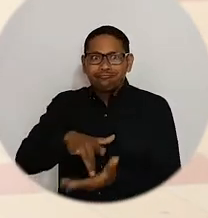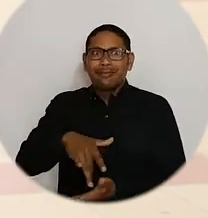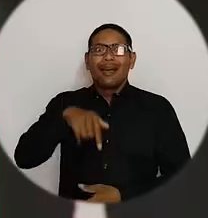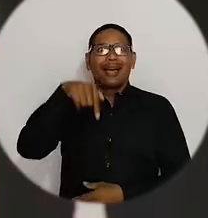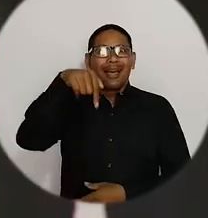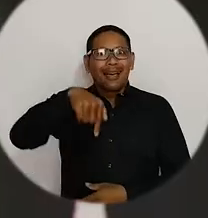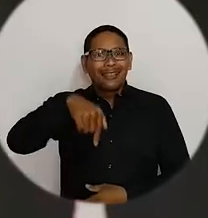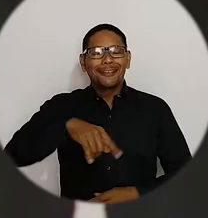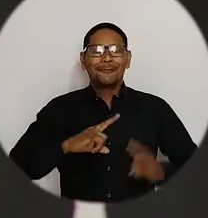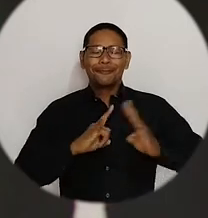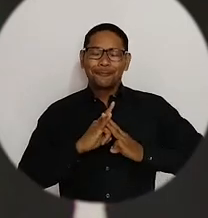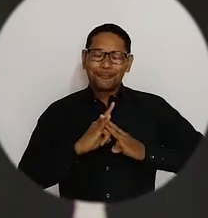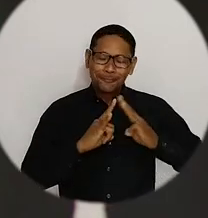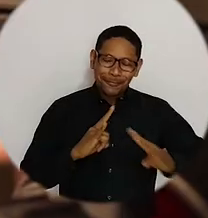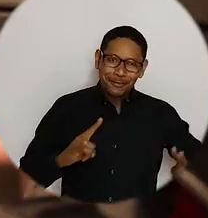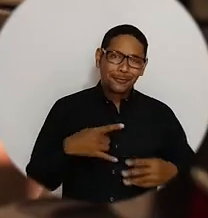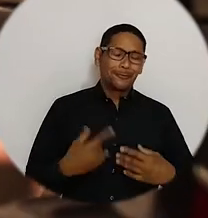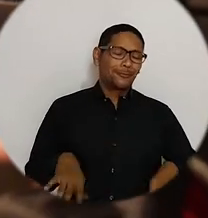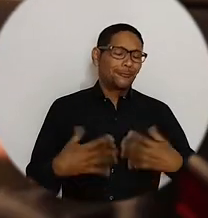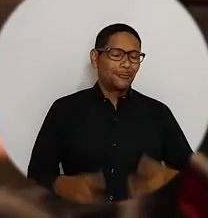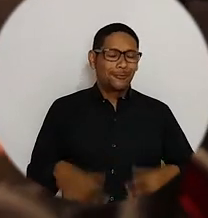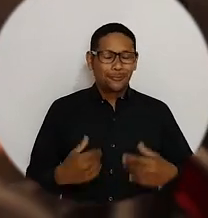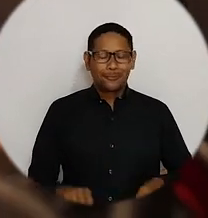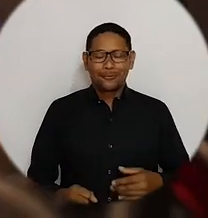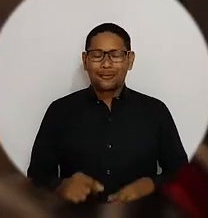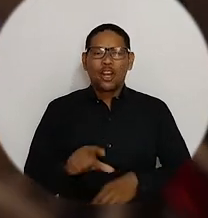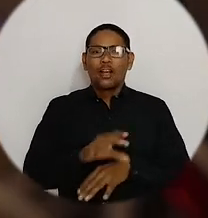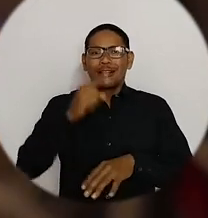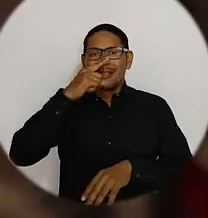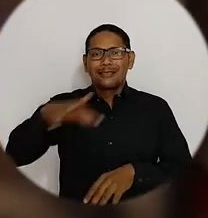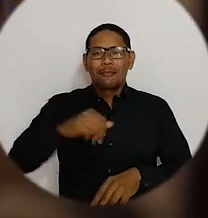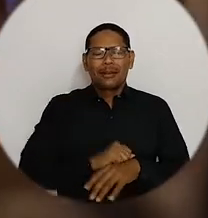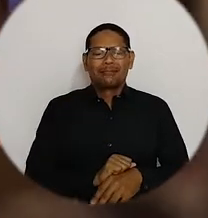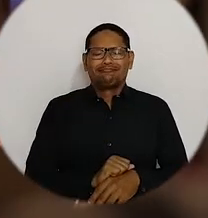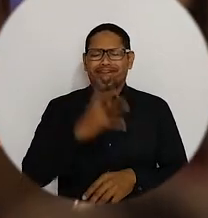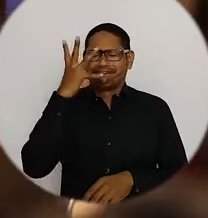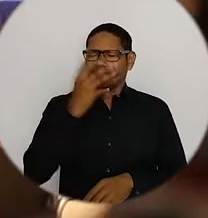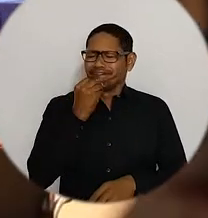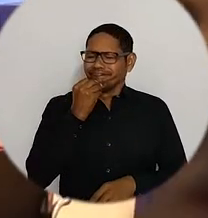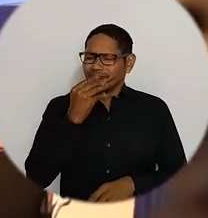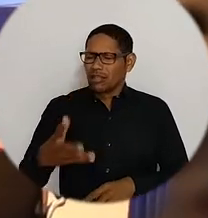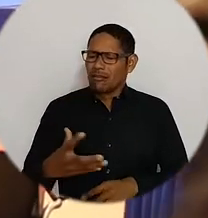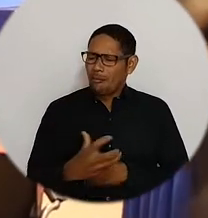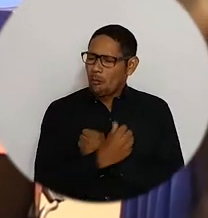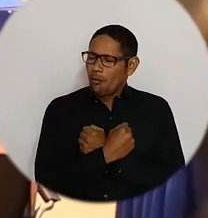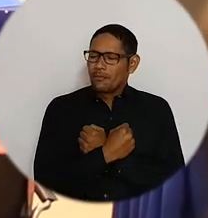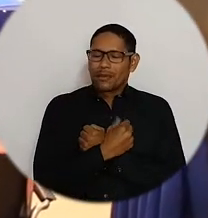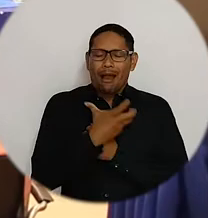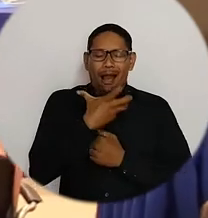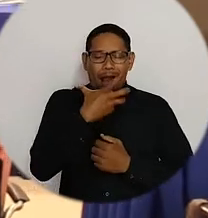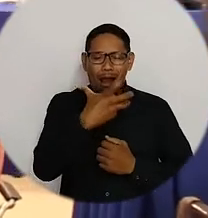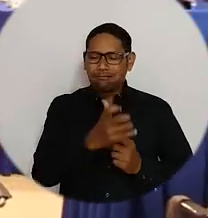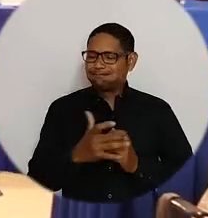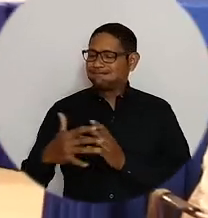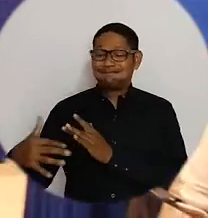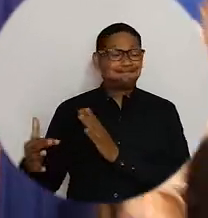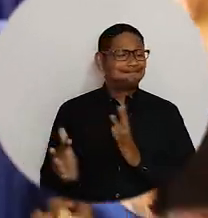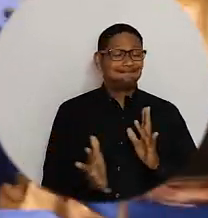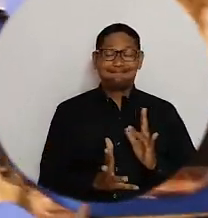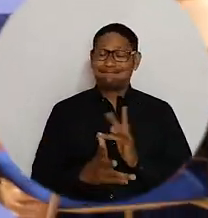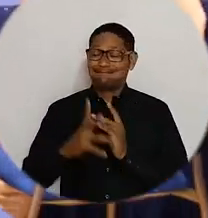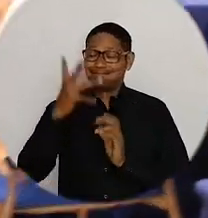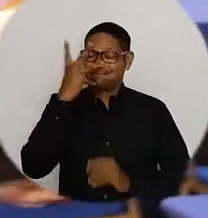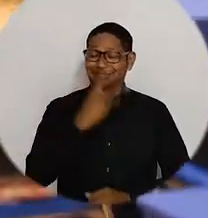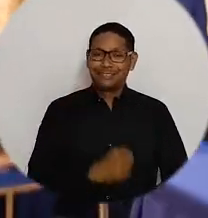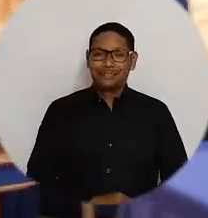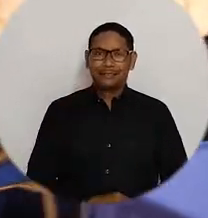hoy reunidos de manera presencial en la Universidad del Magdalena, la ciudad de Santa Marta, que ha decidido acogernos con todo su cariño y su